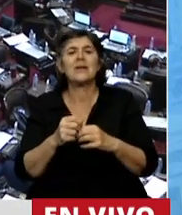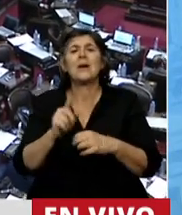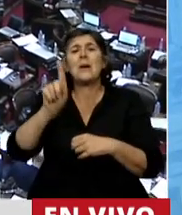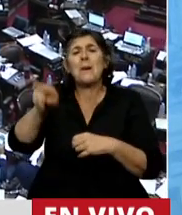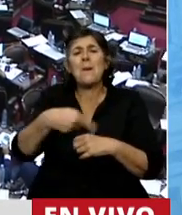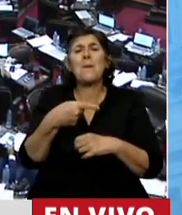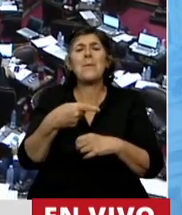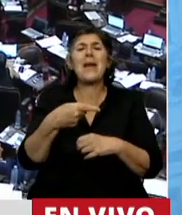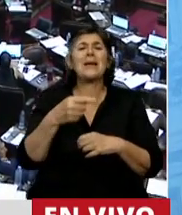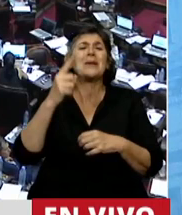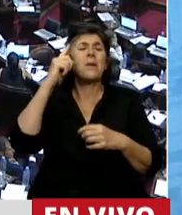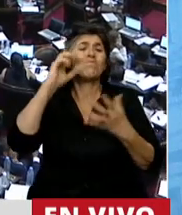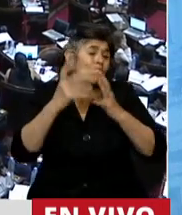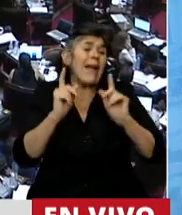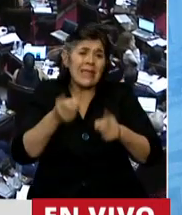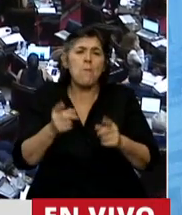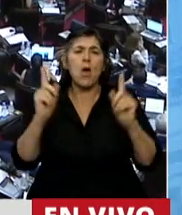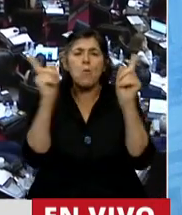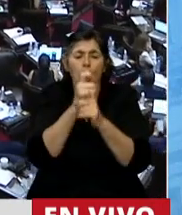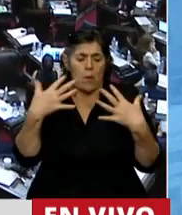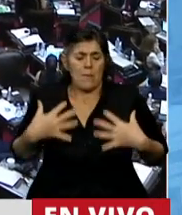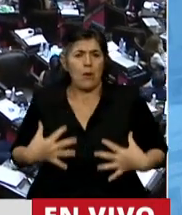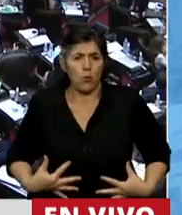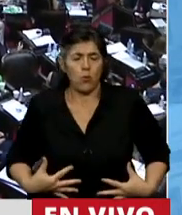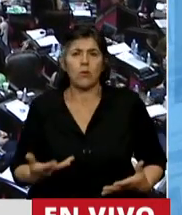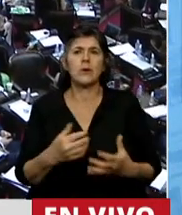futuro somático,